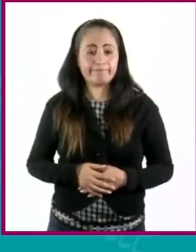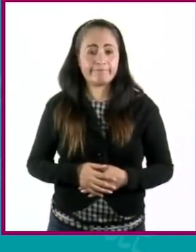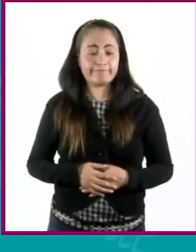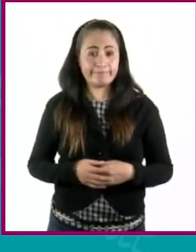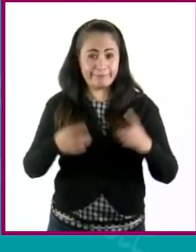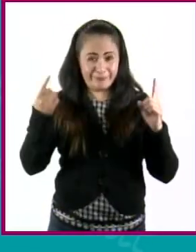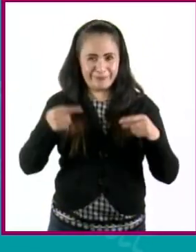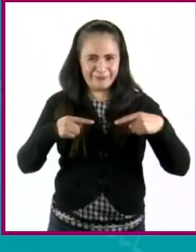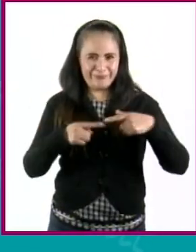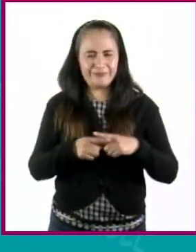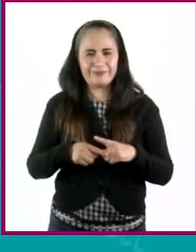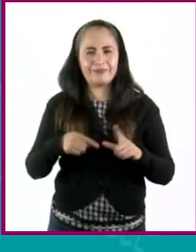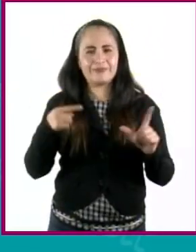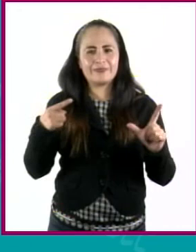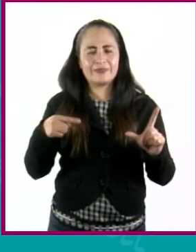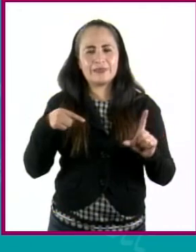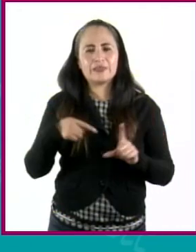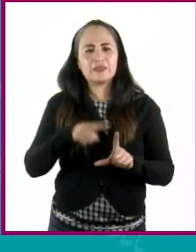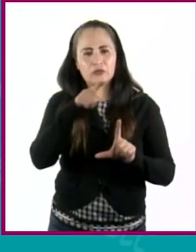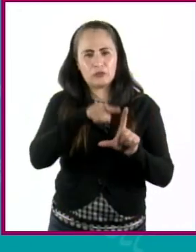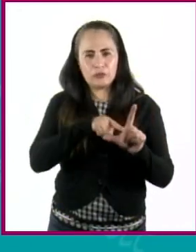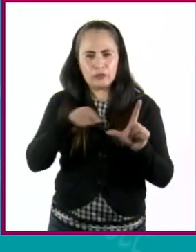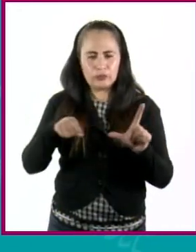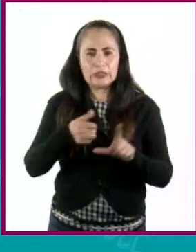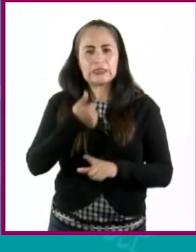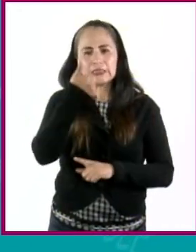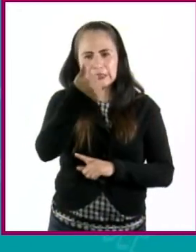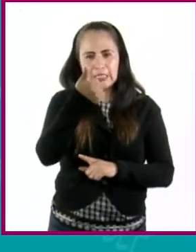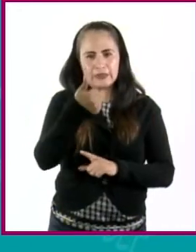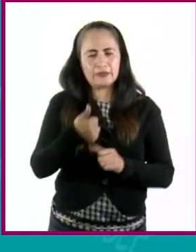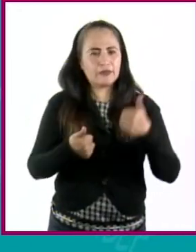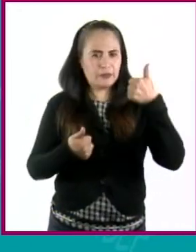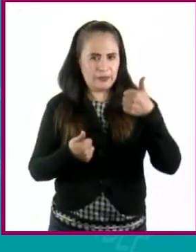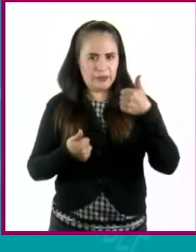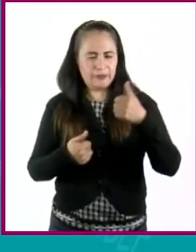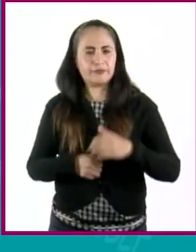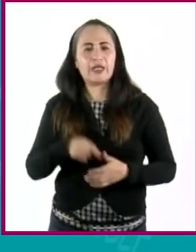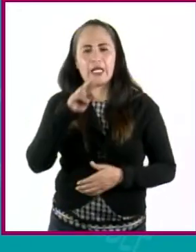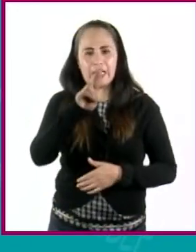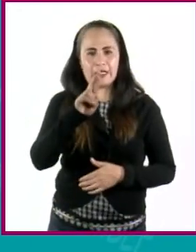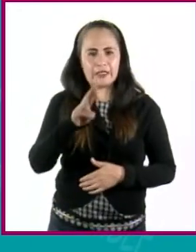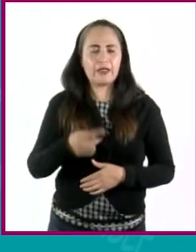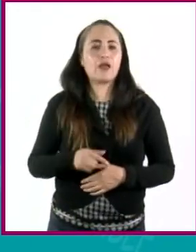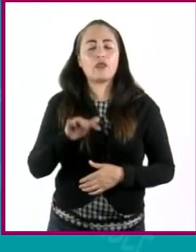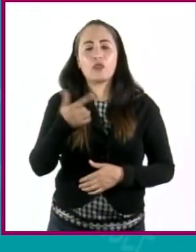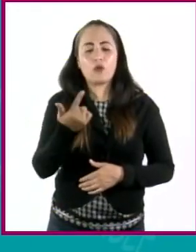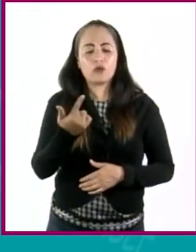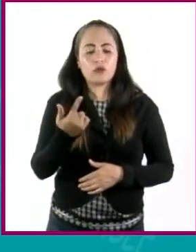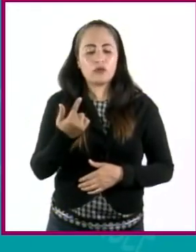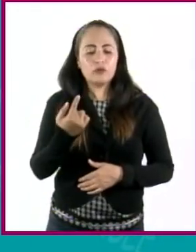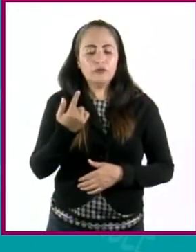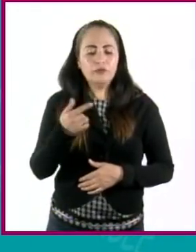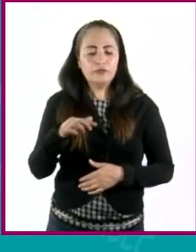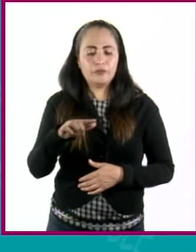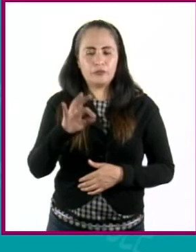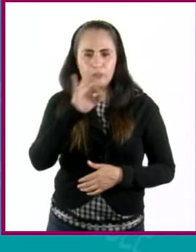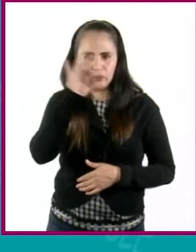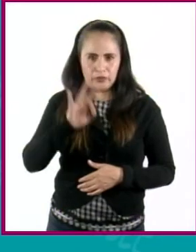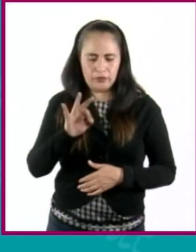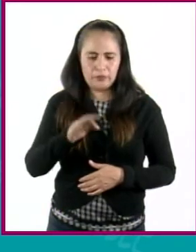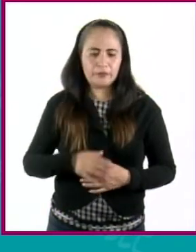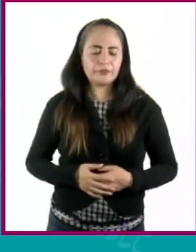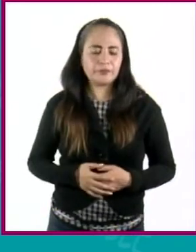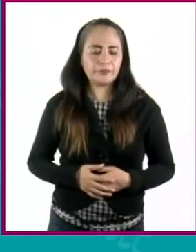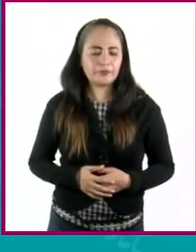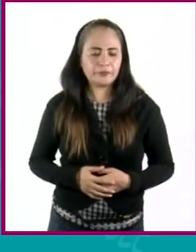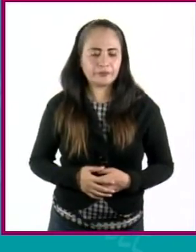funciones gráficas para C igual a 6 pesos y R igual a 12% anual. En esta imagen podemos